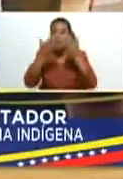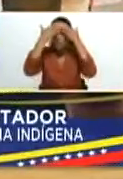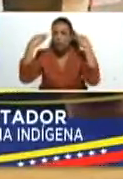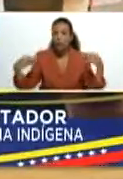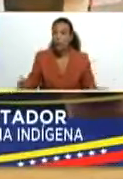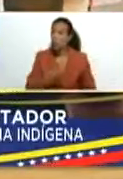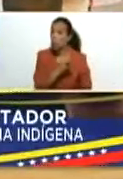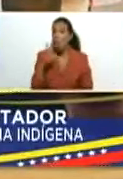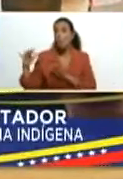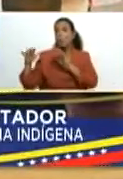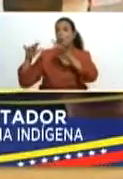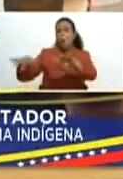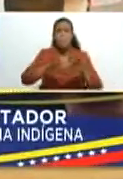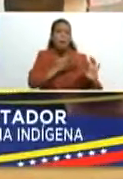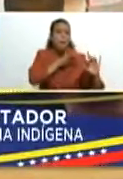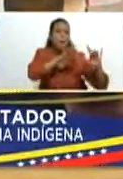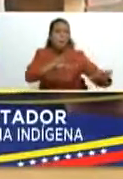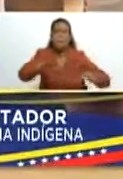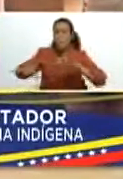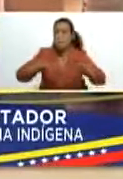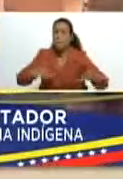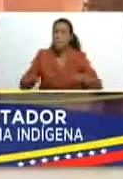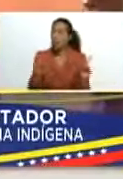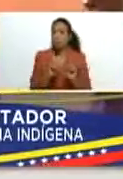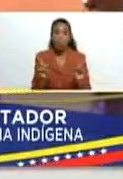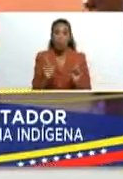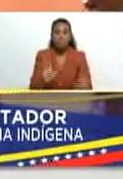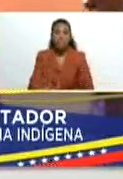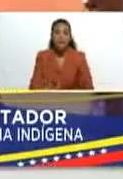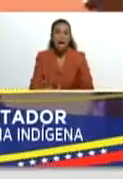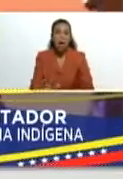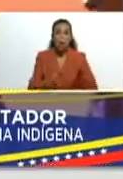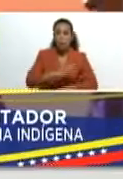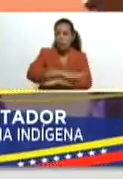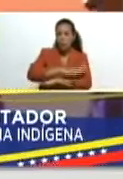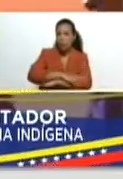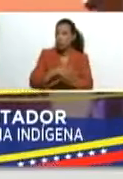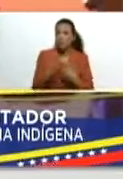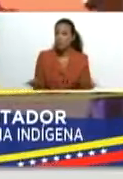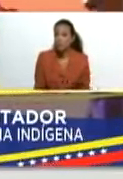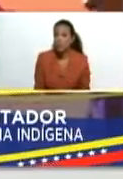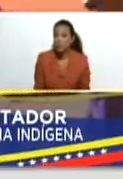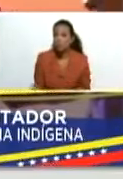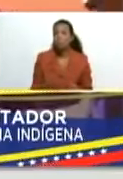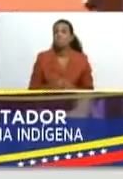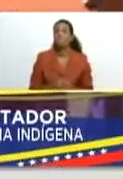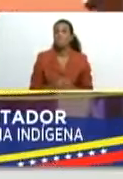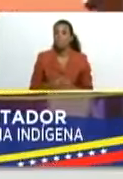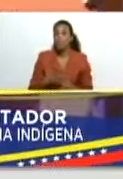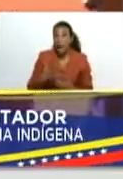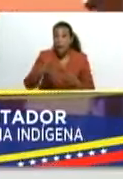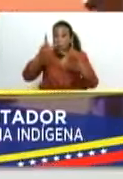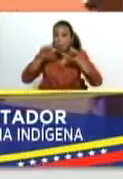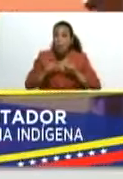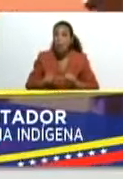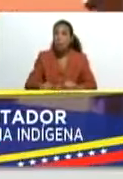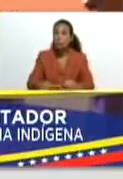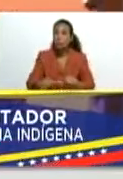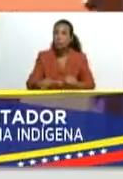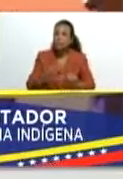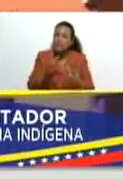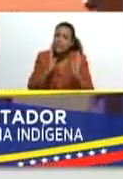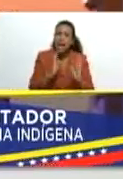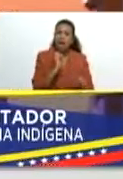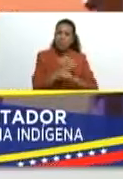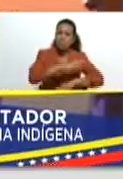dos marchas, en 10 marchas, en 20 marchas, que no se quede solo un acto, que tenga una continuidad en la línea